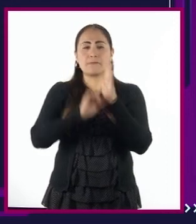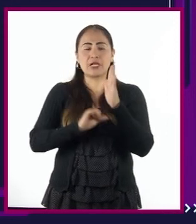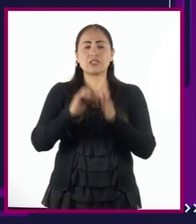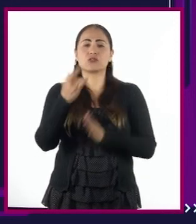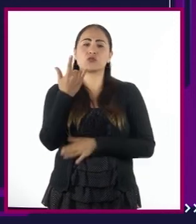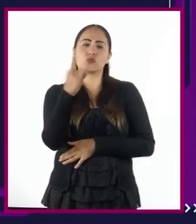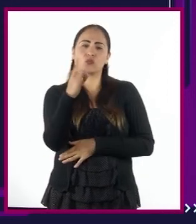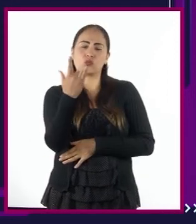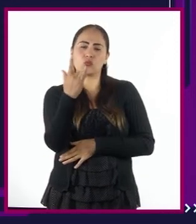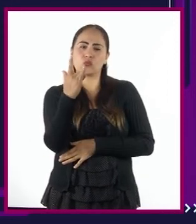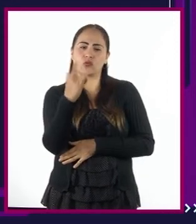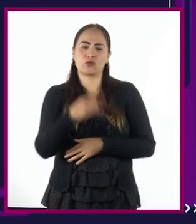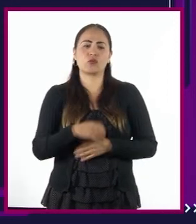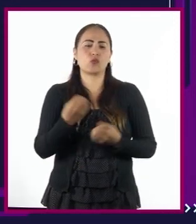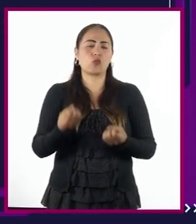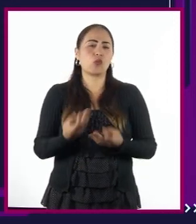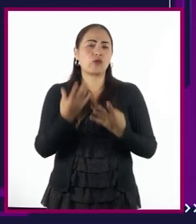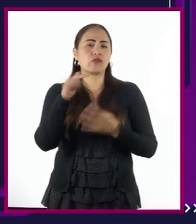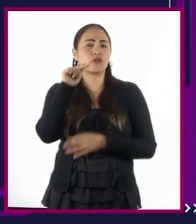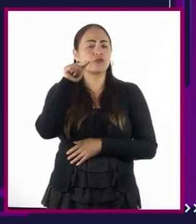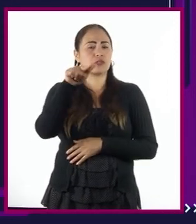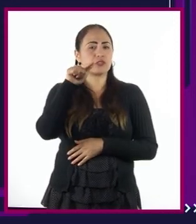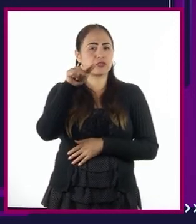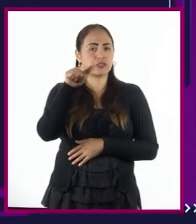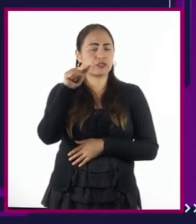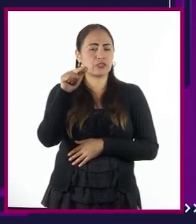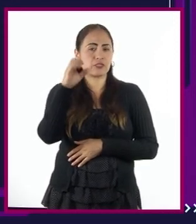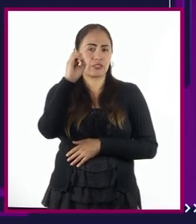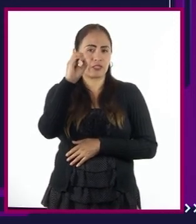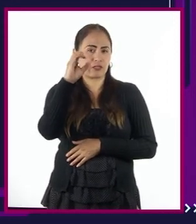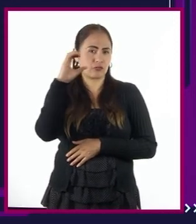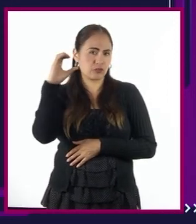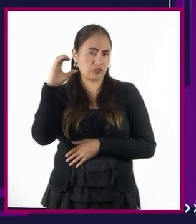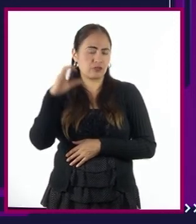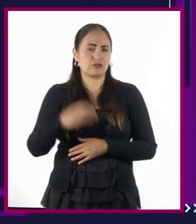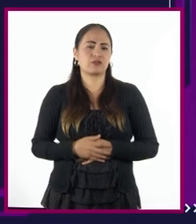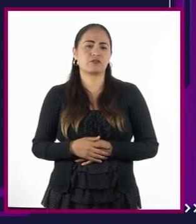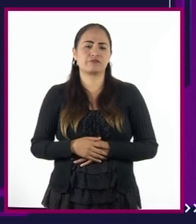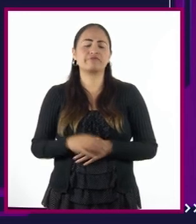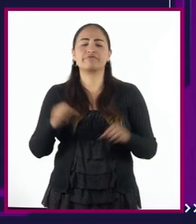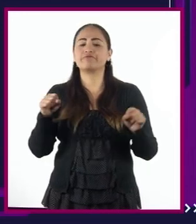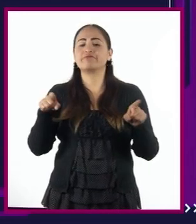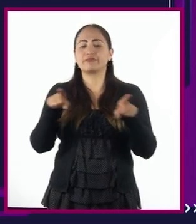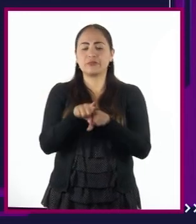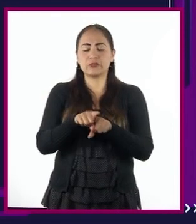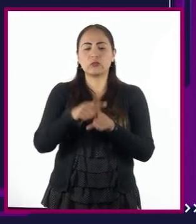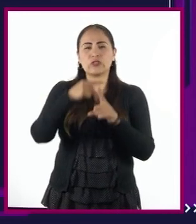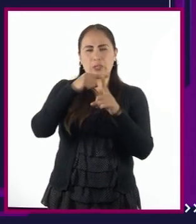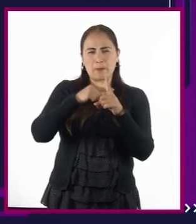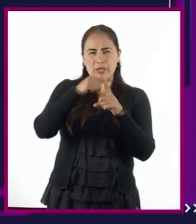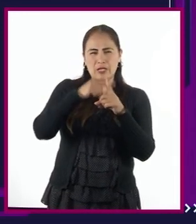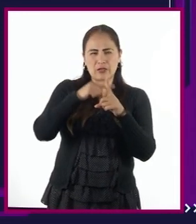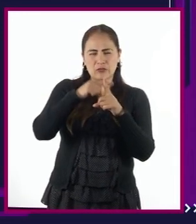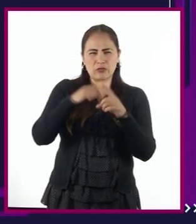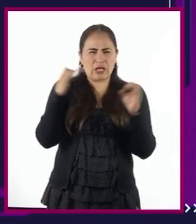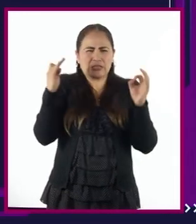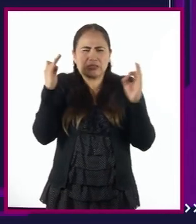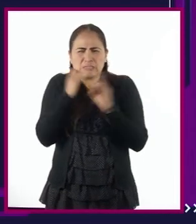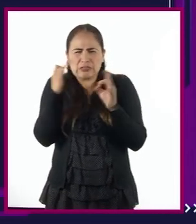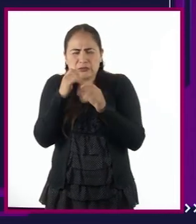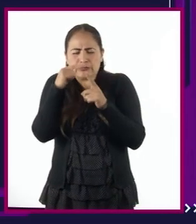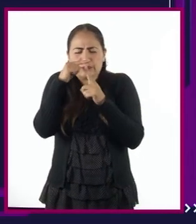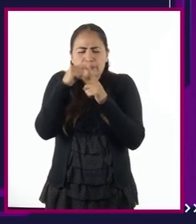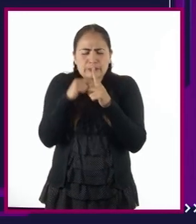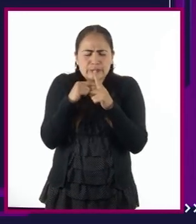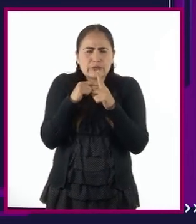julio, siendo 17 grados Celsius. Así como también la temperatura más baja registrada en el mes